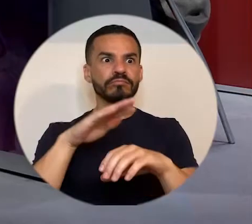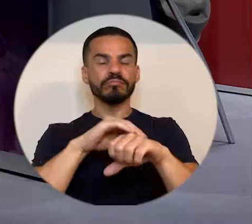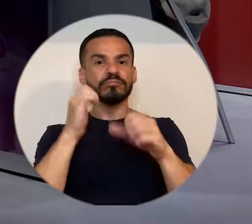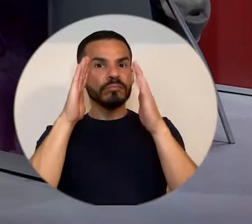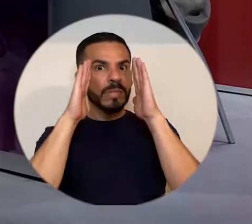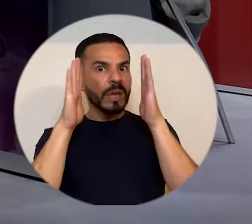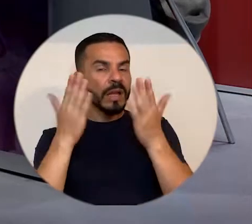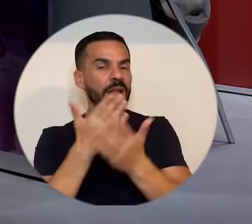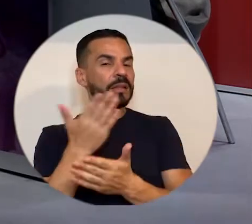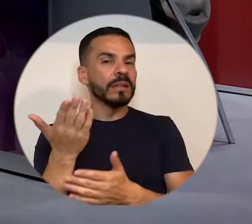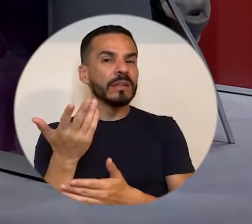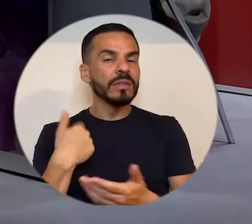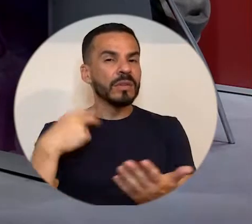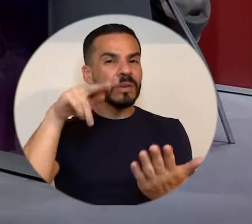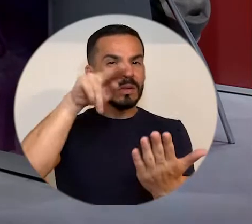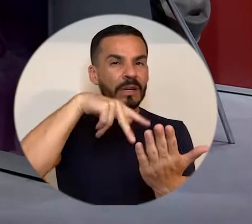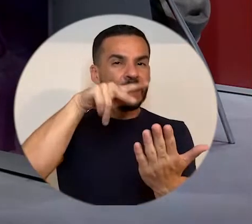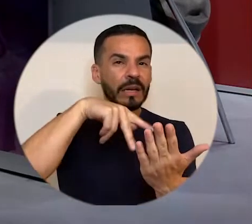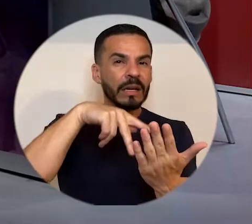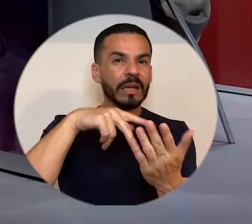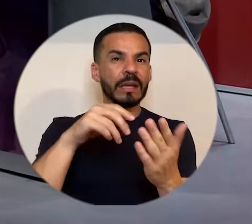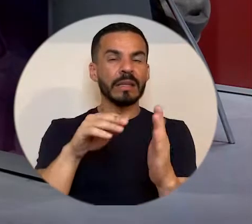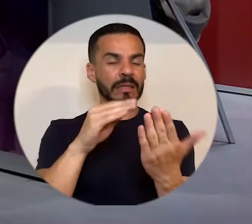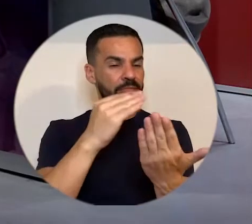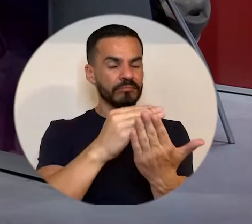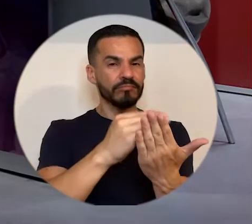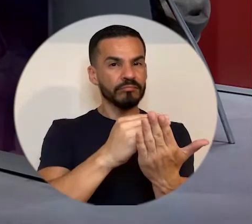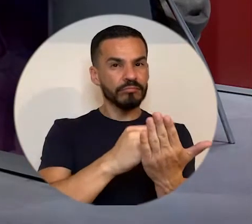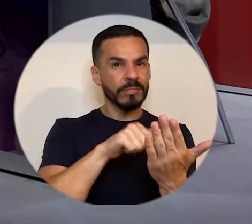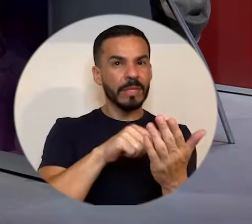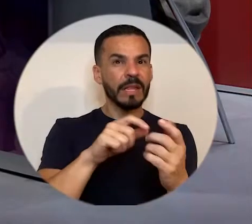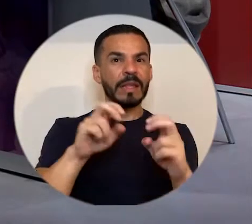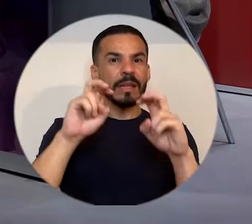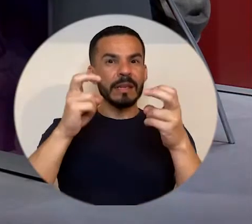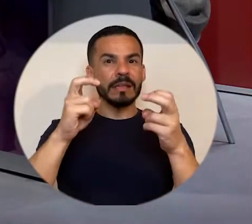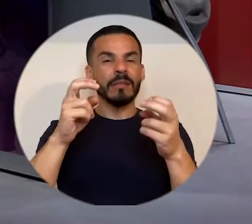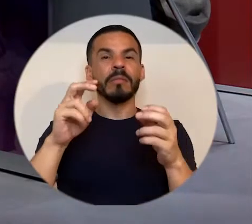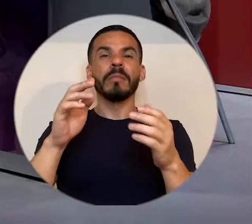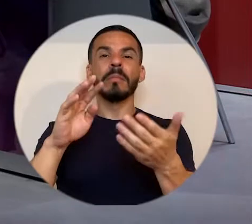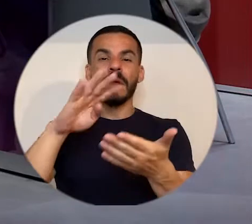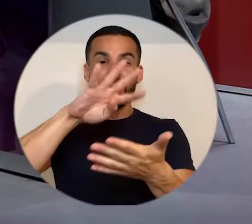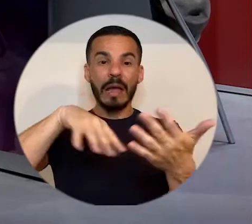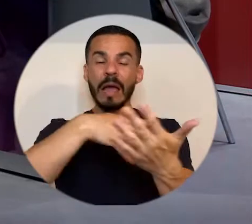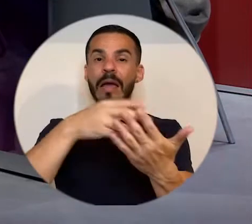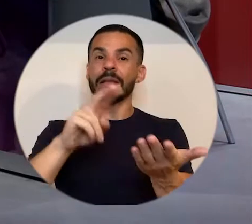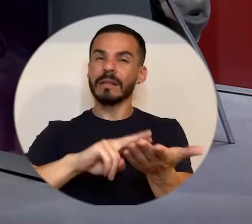porque sí lo leí en las notas, el tema de la agenda verde.